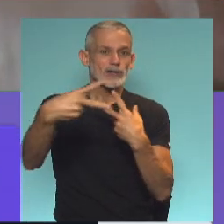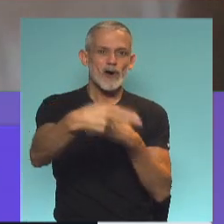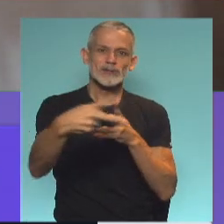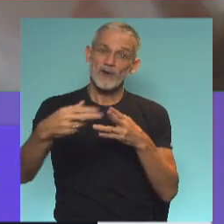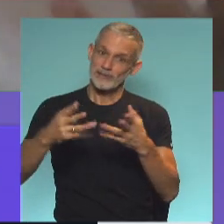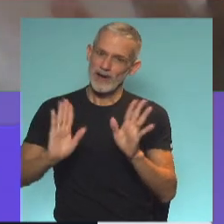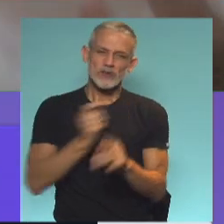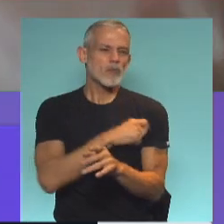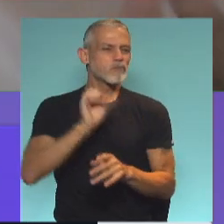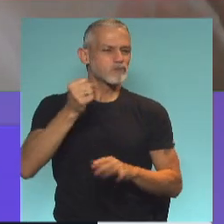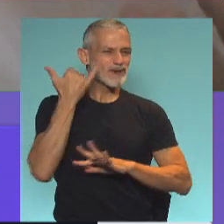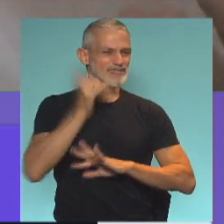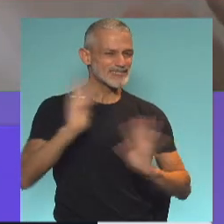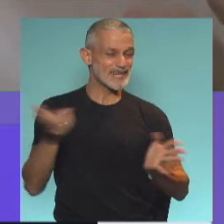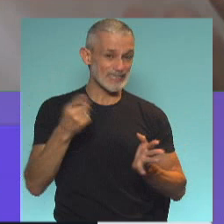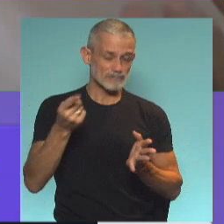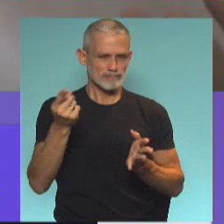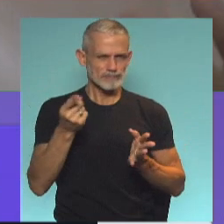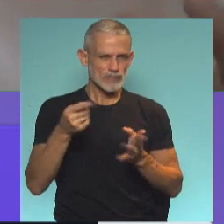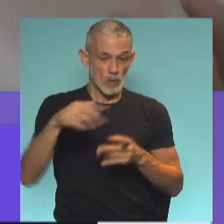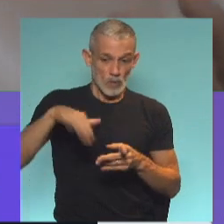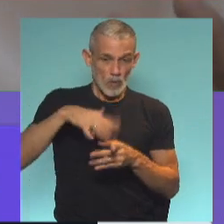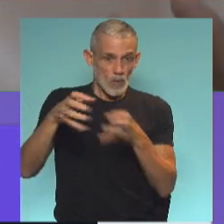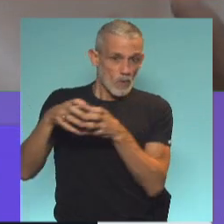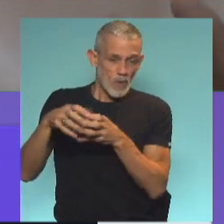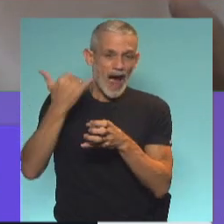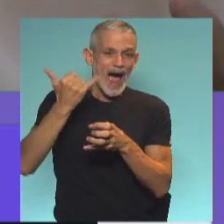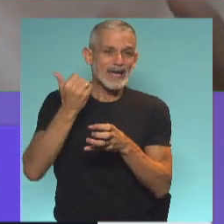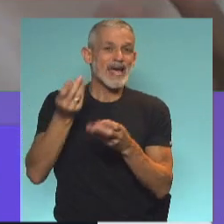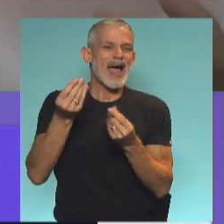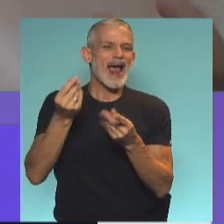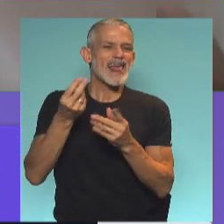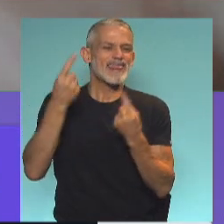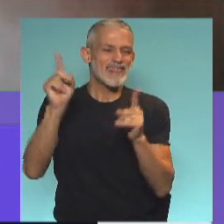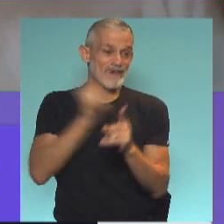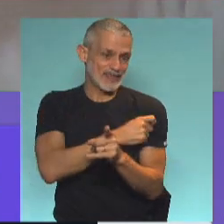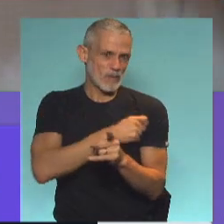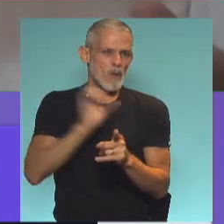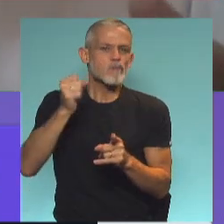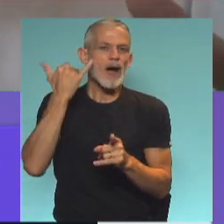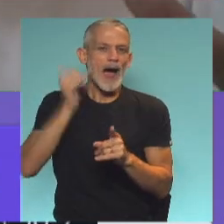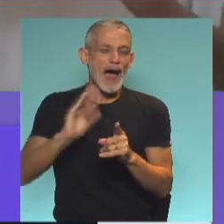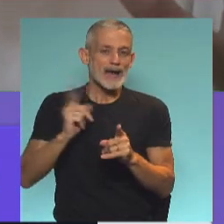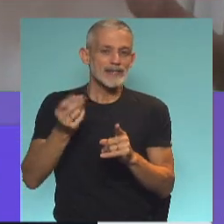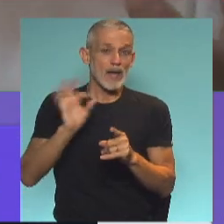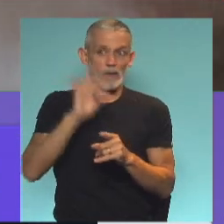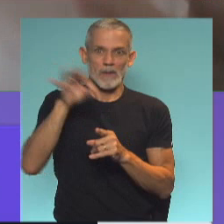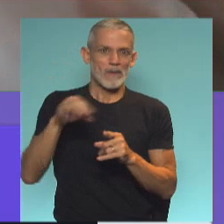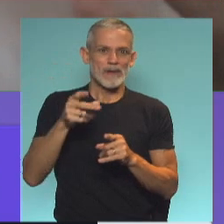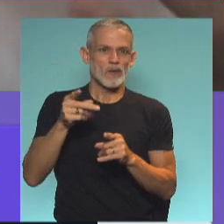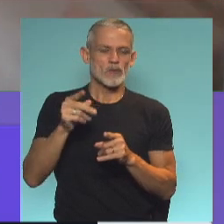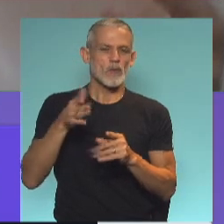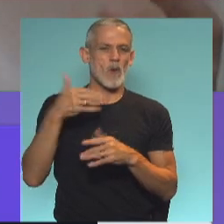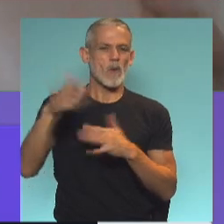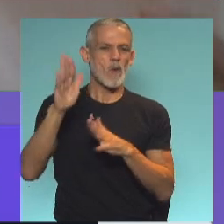digamos, la conjunción de todos los vacunados con una calidad diferente, potencial, y que a su vez ya